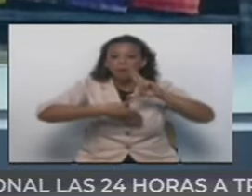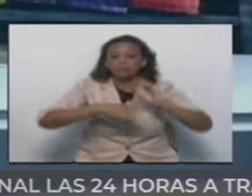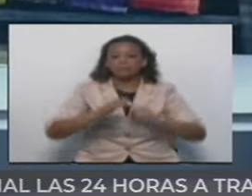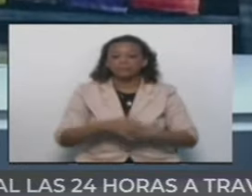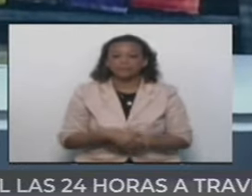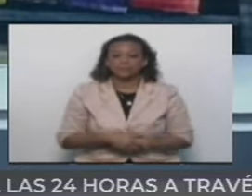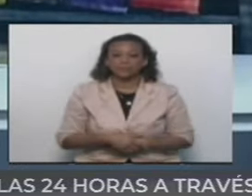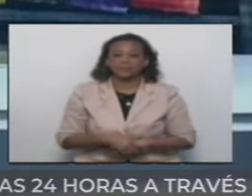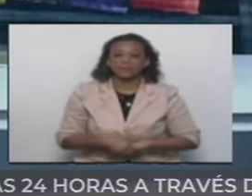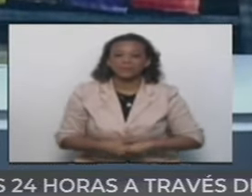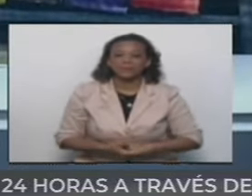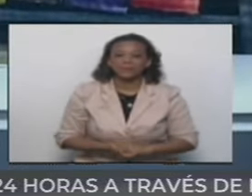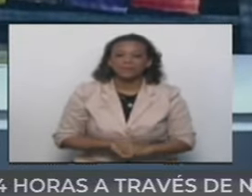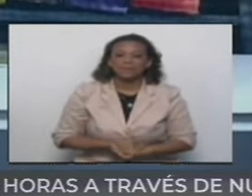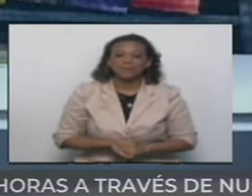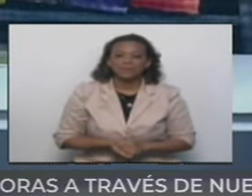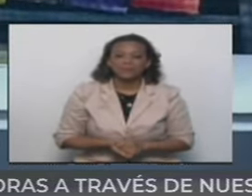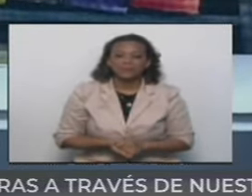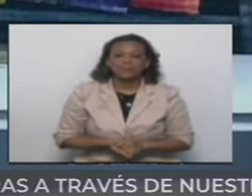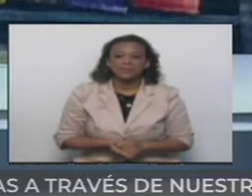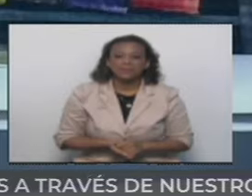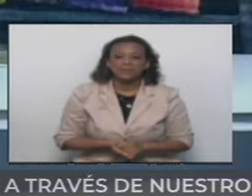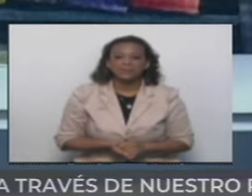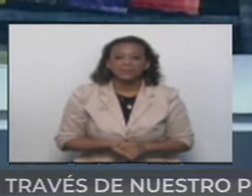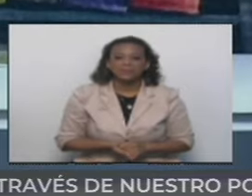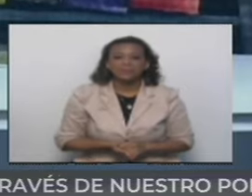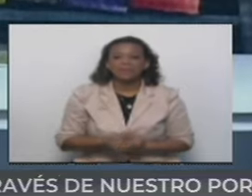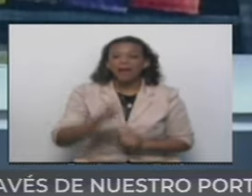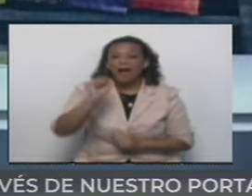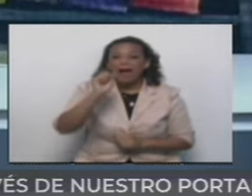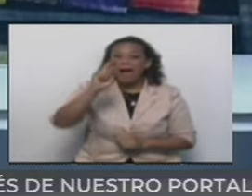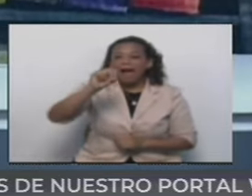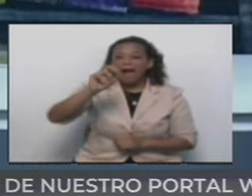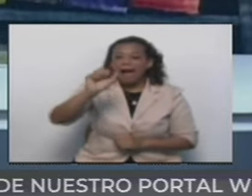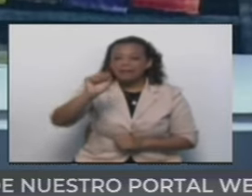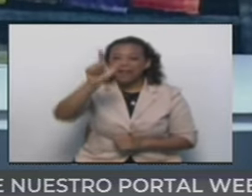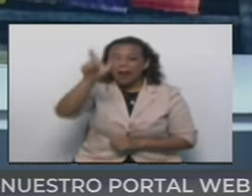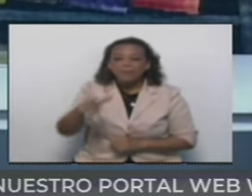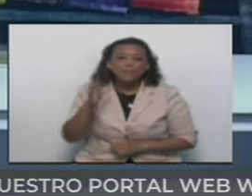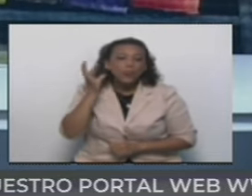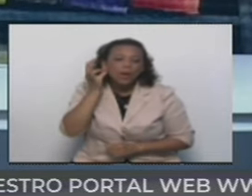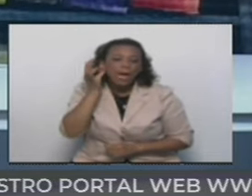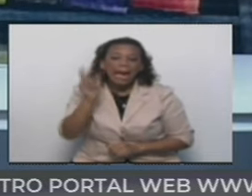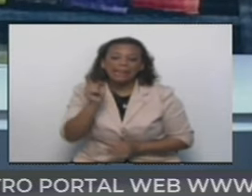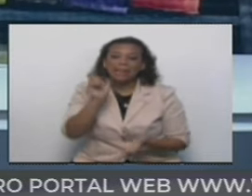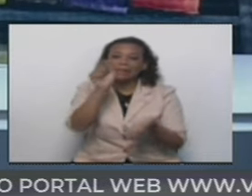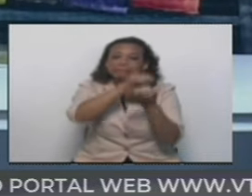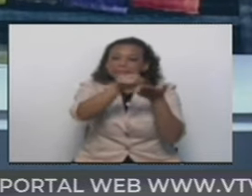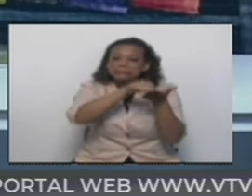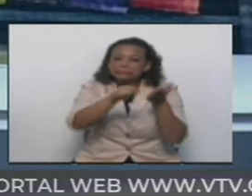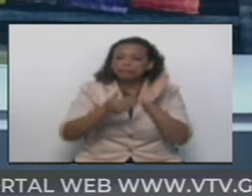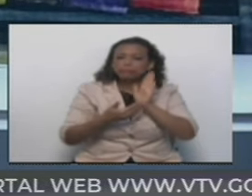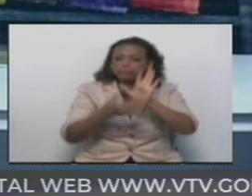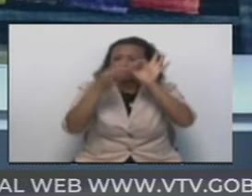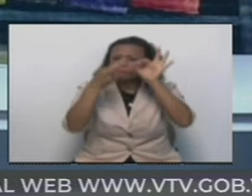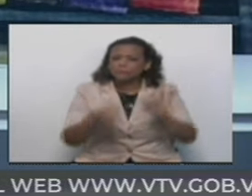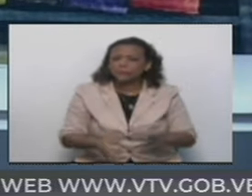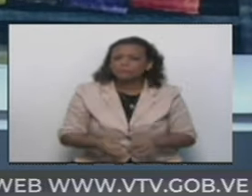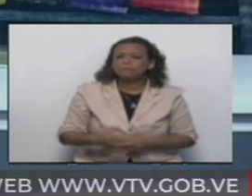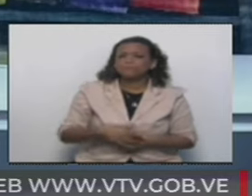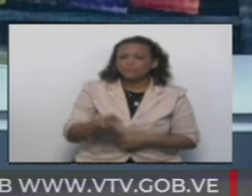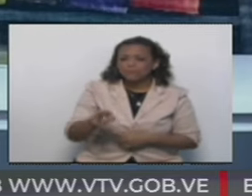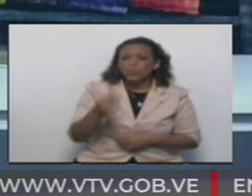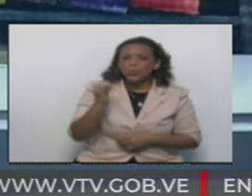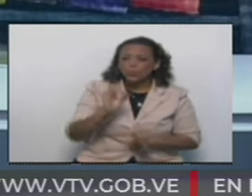pronto. ¿Mm? Ana Cristina Bracho, Mujer tenía que ser. Aquí